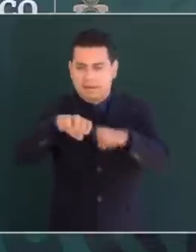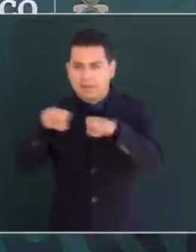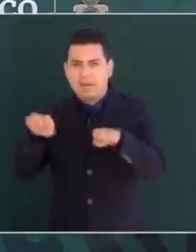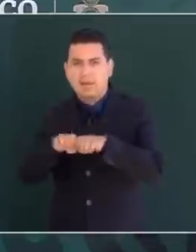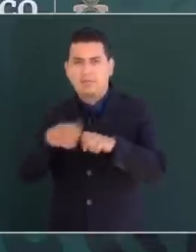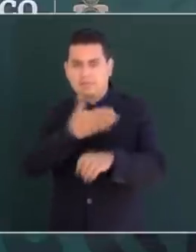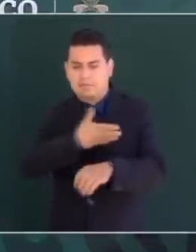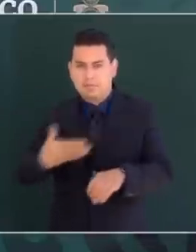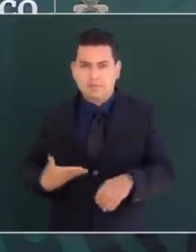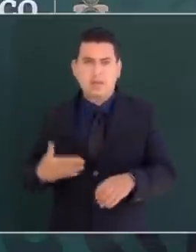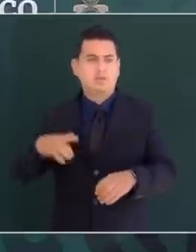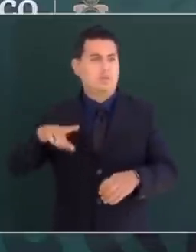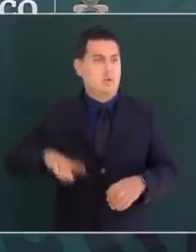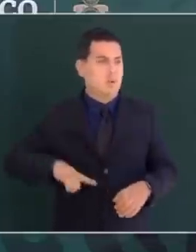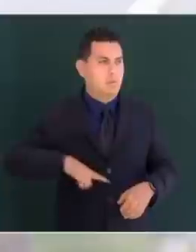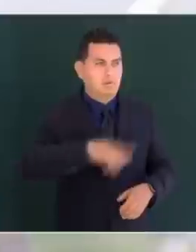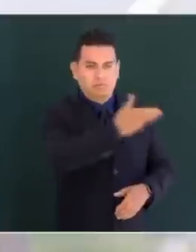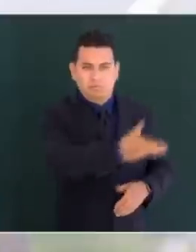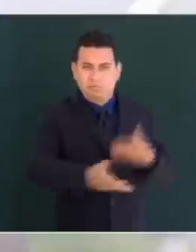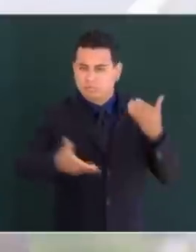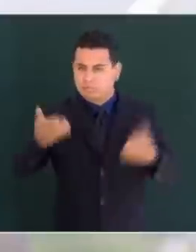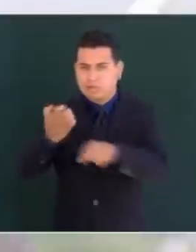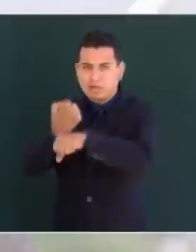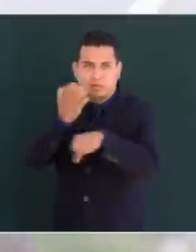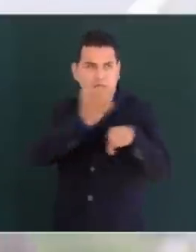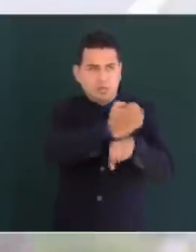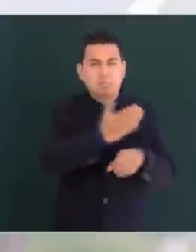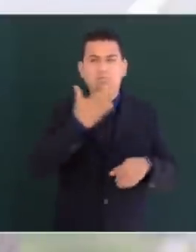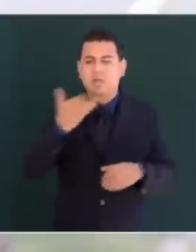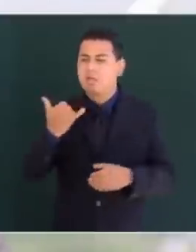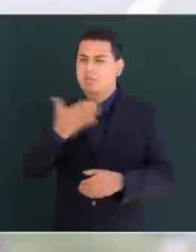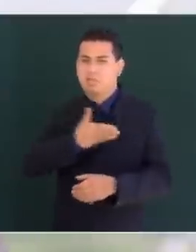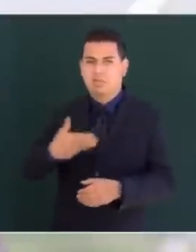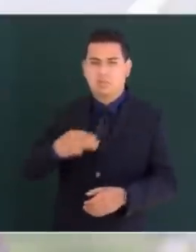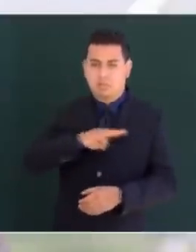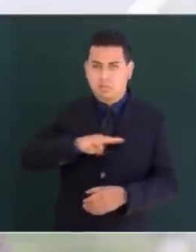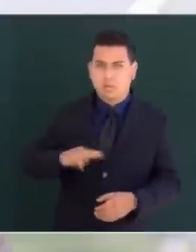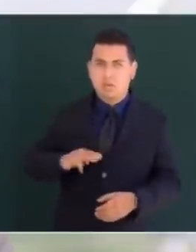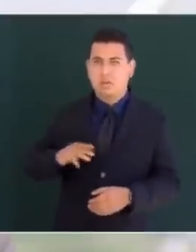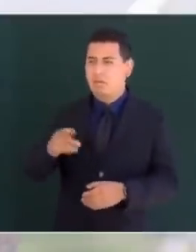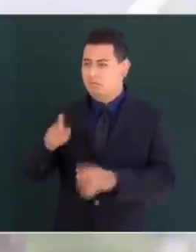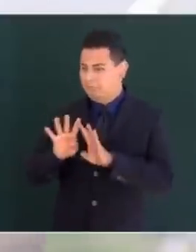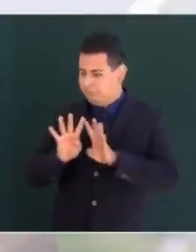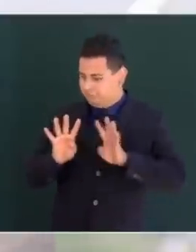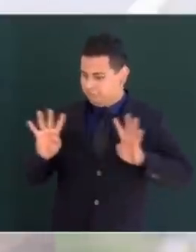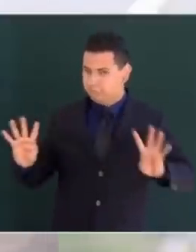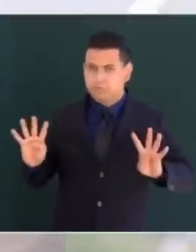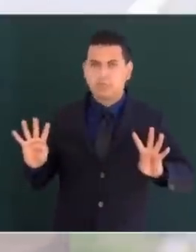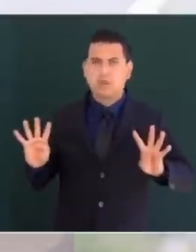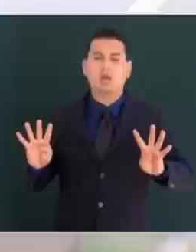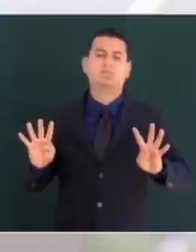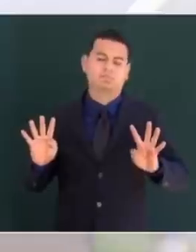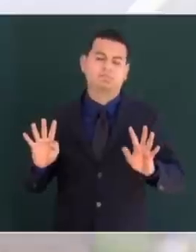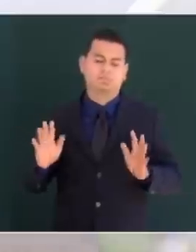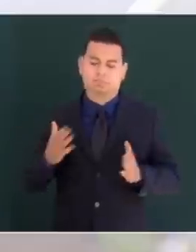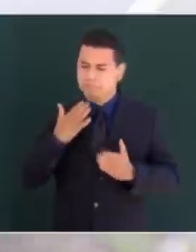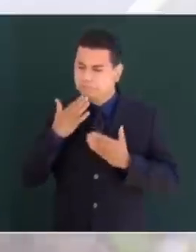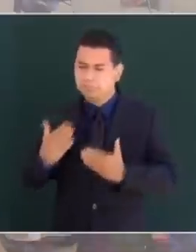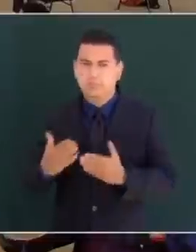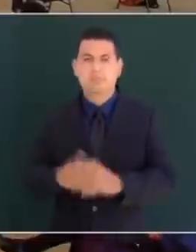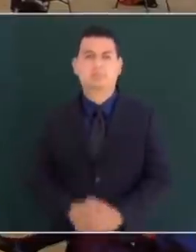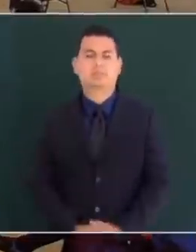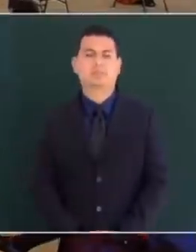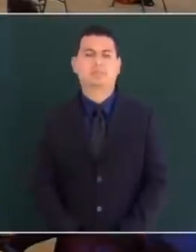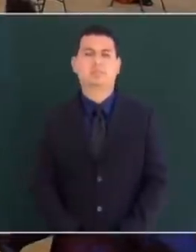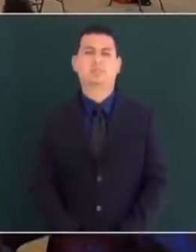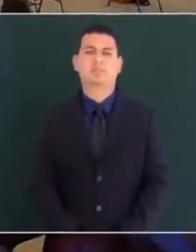gobernadores, el presidente municipal y todas las personas y participantes. My wife,